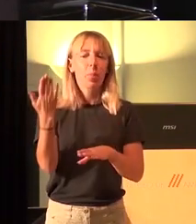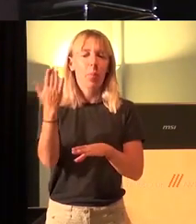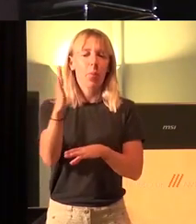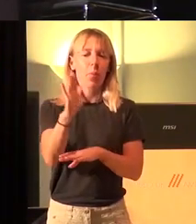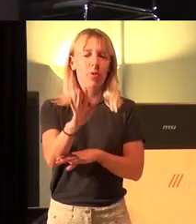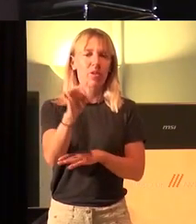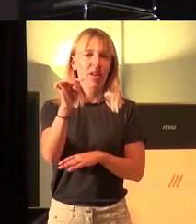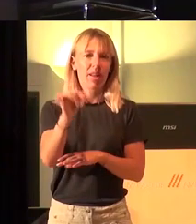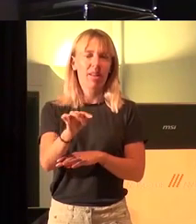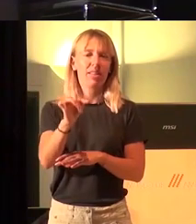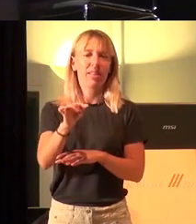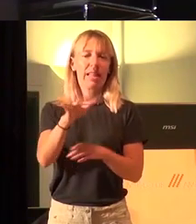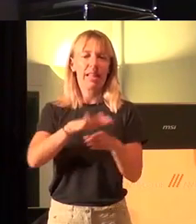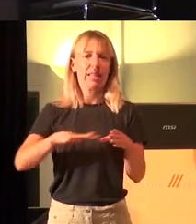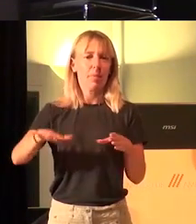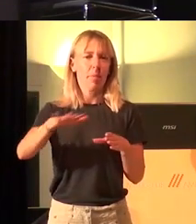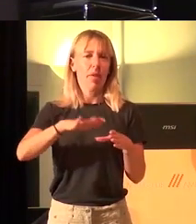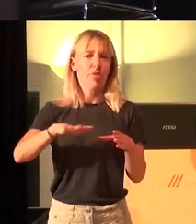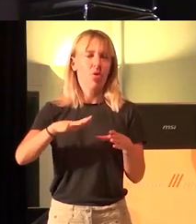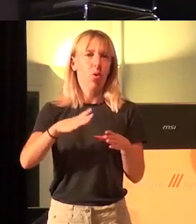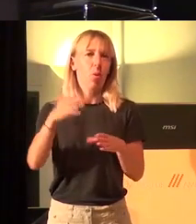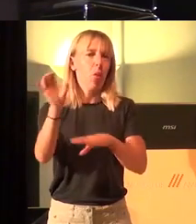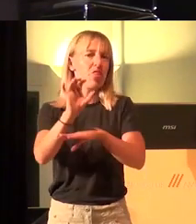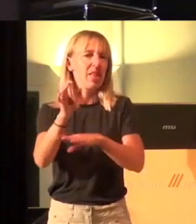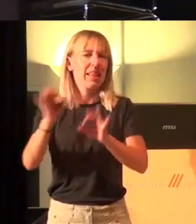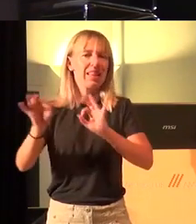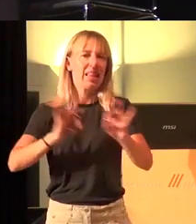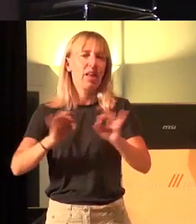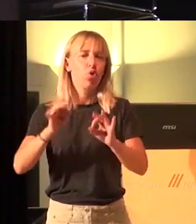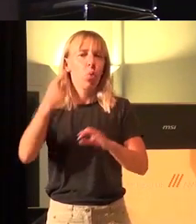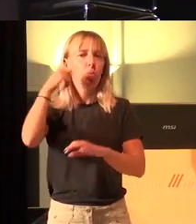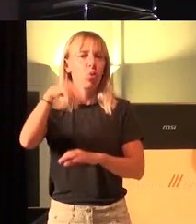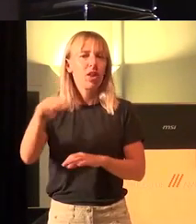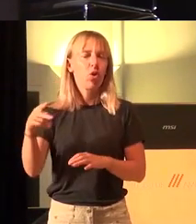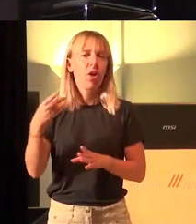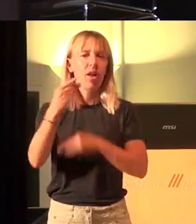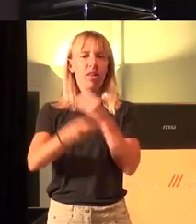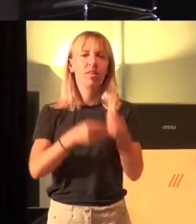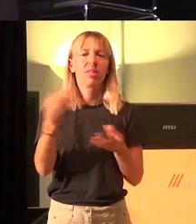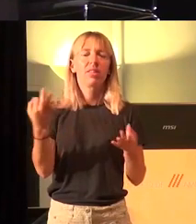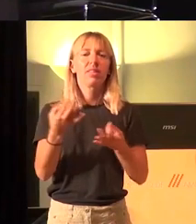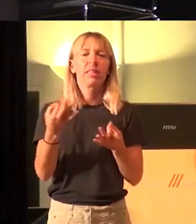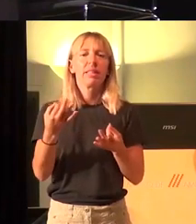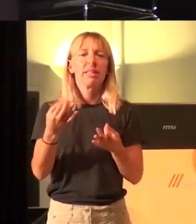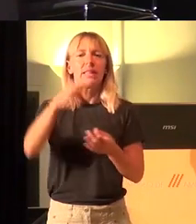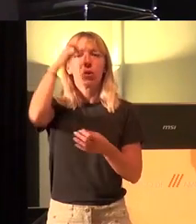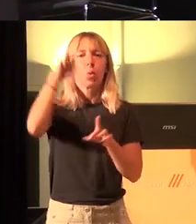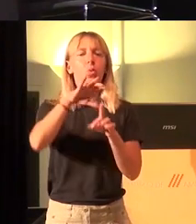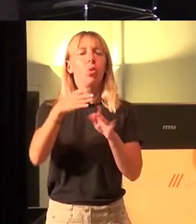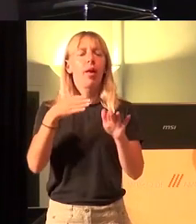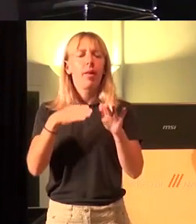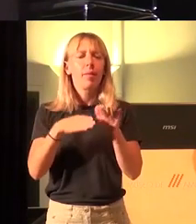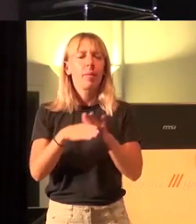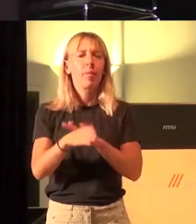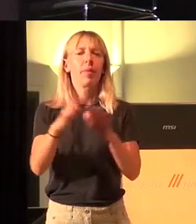mostrarles espacios como un cine, como un teatro, como un museo, hace que pues la cultura vaya entrando,